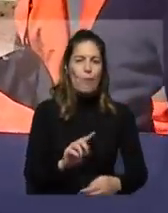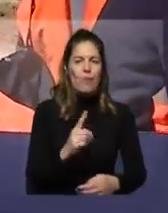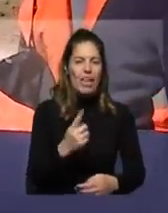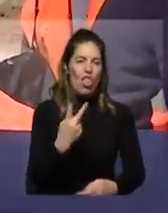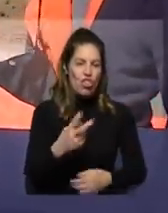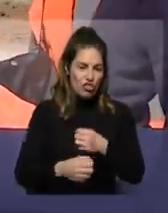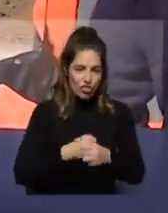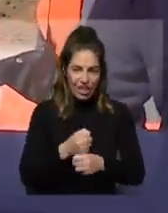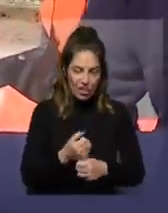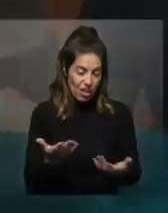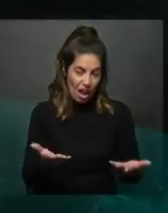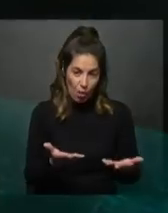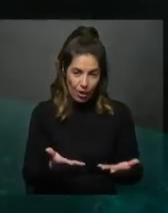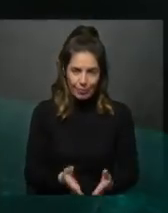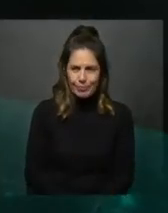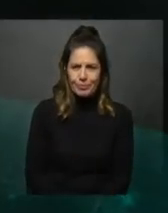años